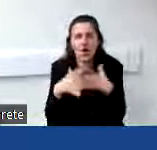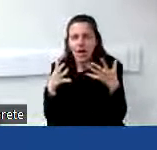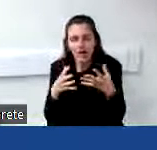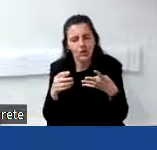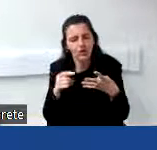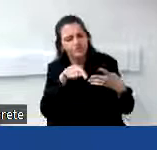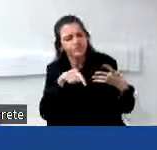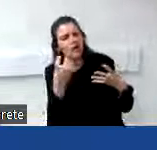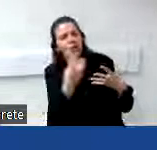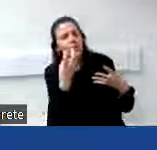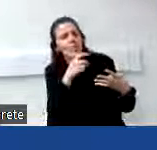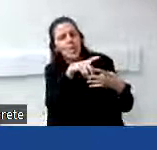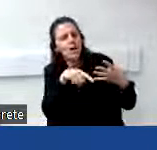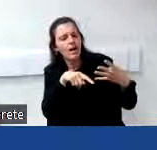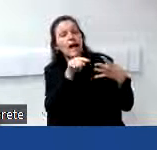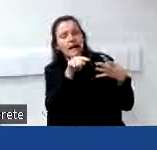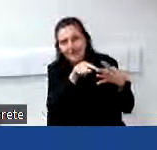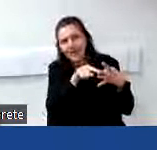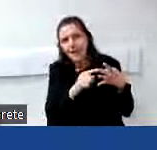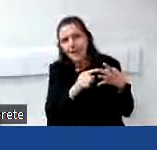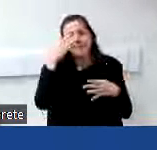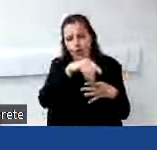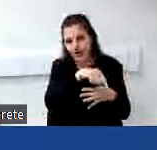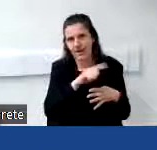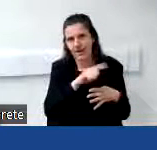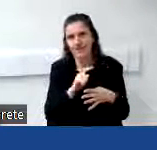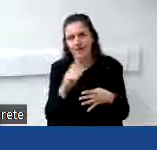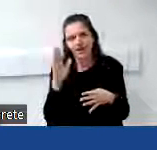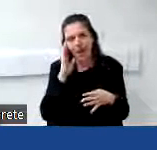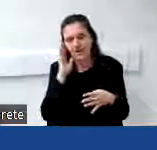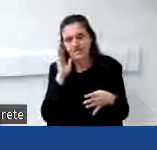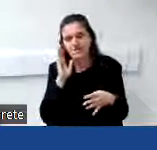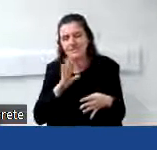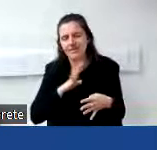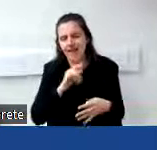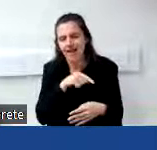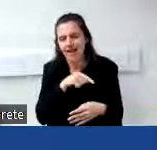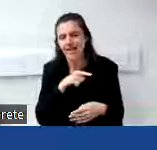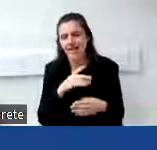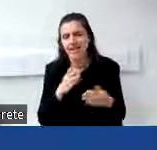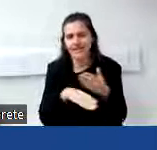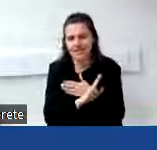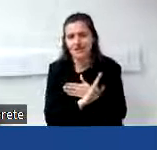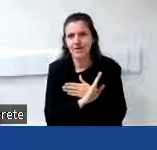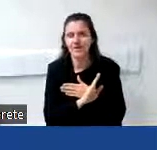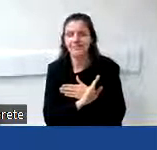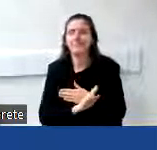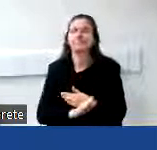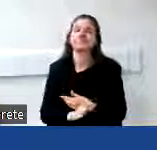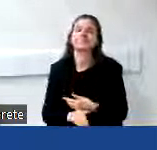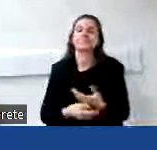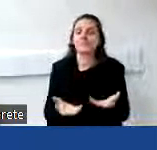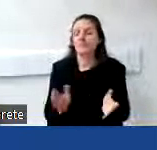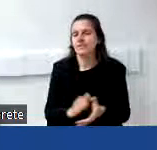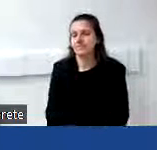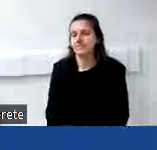Entonces, bueno, al momento de decir, bueno, mira, acá hay una rehabilitación que contempla la accesibilidad, contempla a todas las personas, bueno, podés